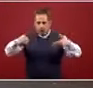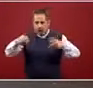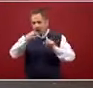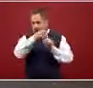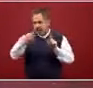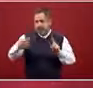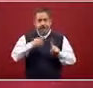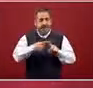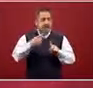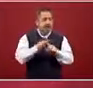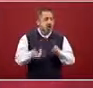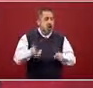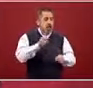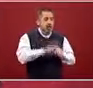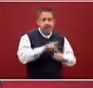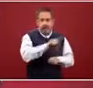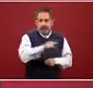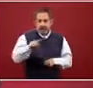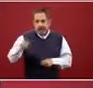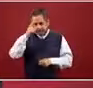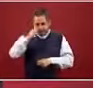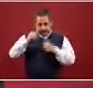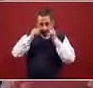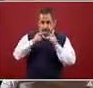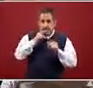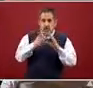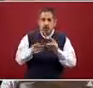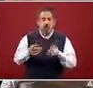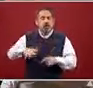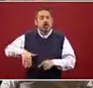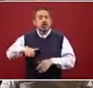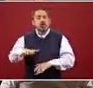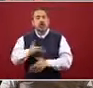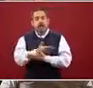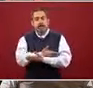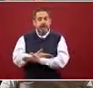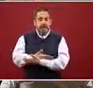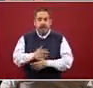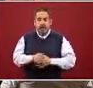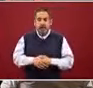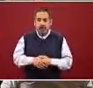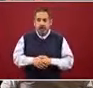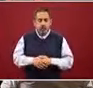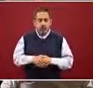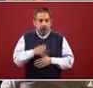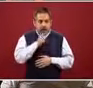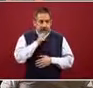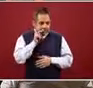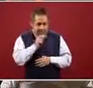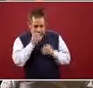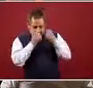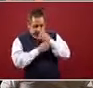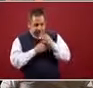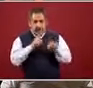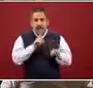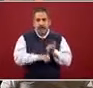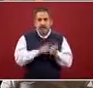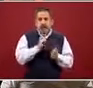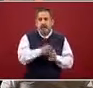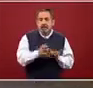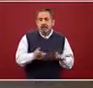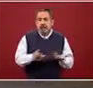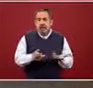distintos hospitales para hacer más eficiente la atención. Respecto a los bebés, no llevamos un seguimiento clínico, llevamos un